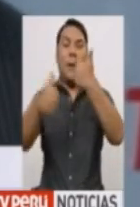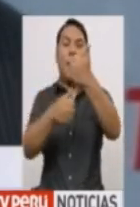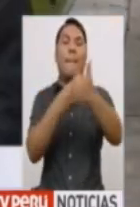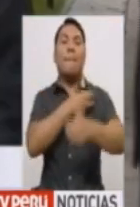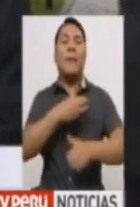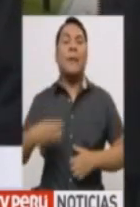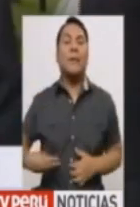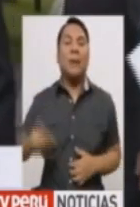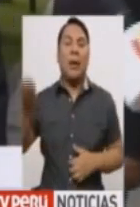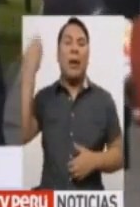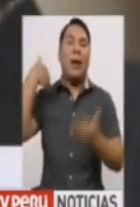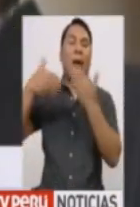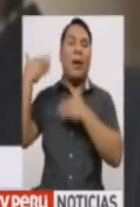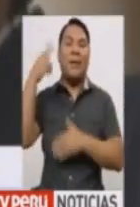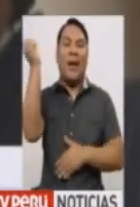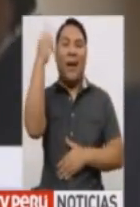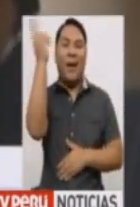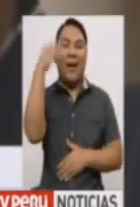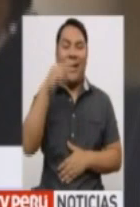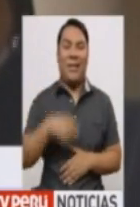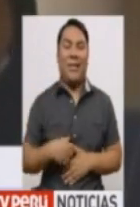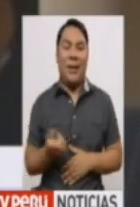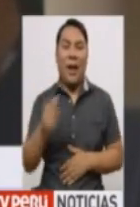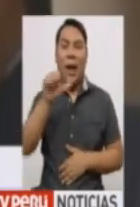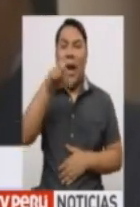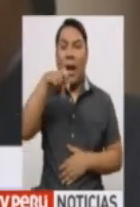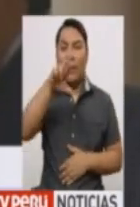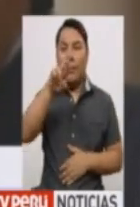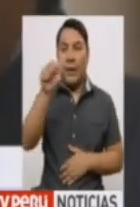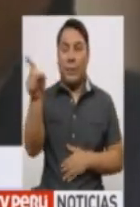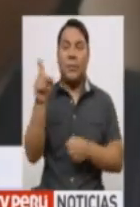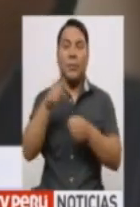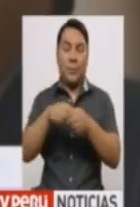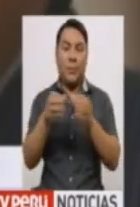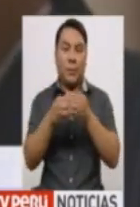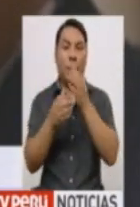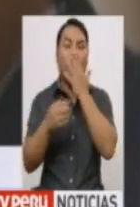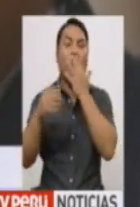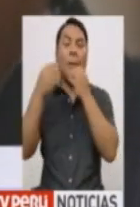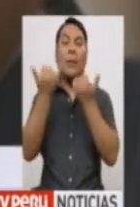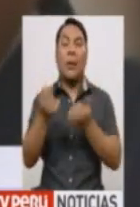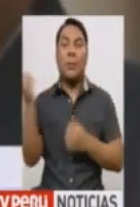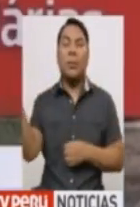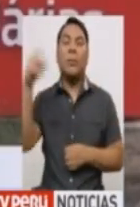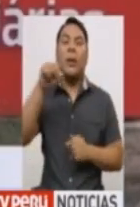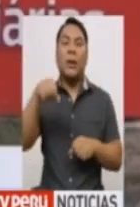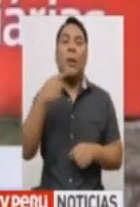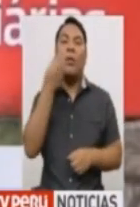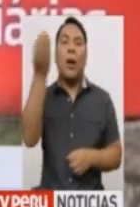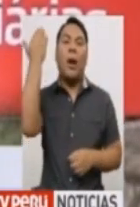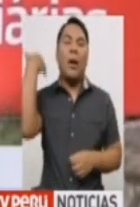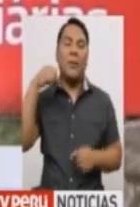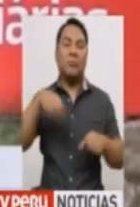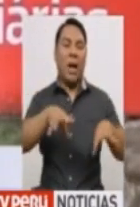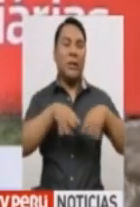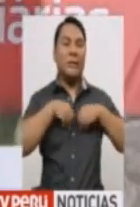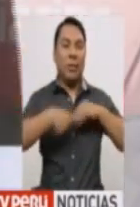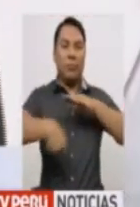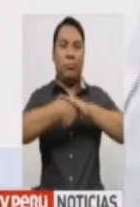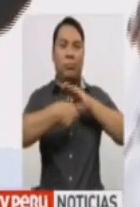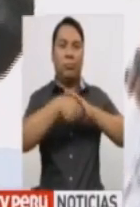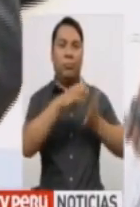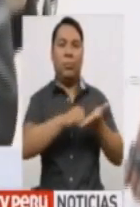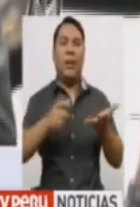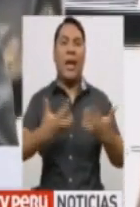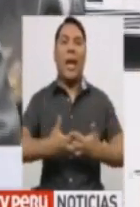segundo gobierno de Alan García, Jorge Cuba, para responder por presuntamente haber cobrado sobornos de la empresa Odebrecht.